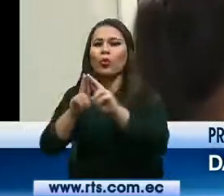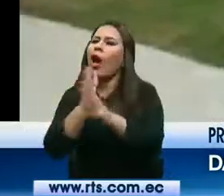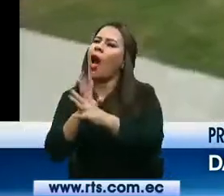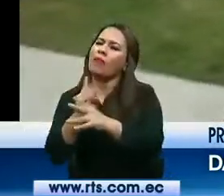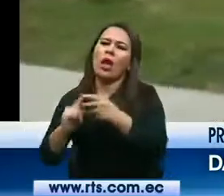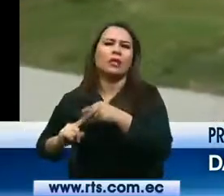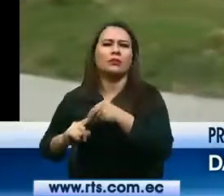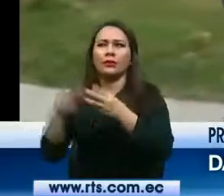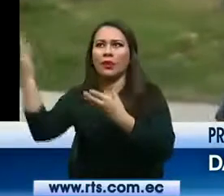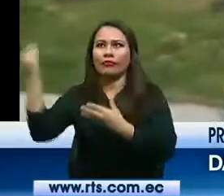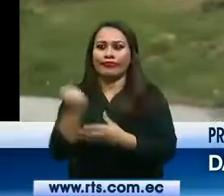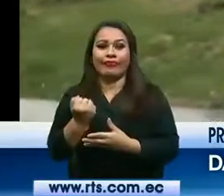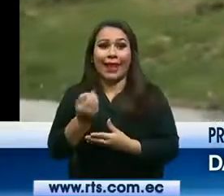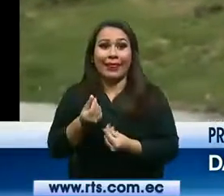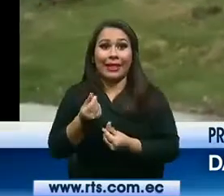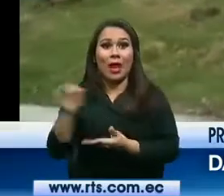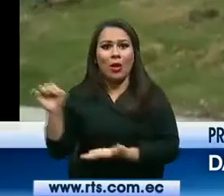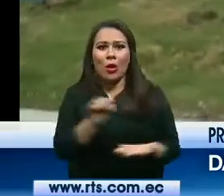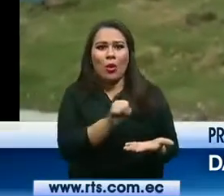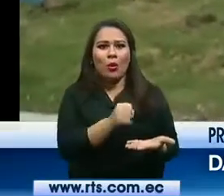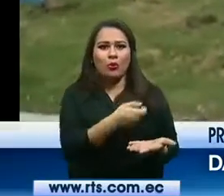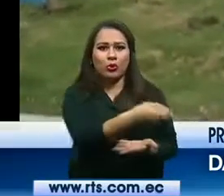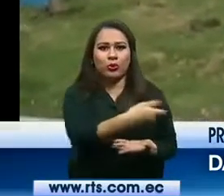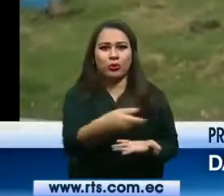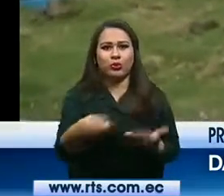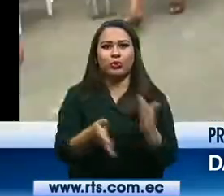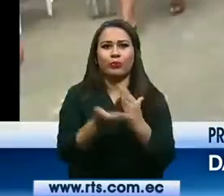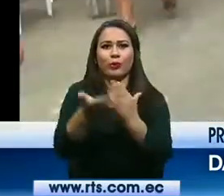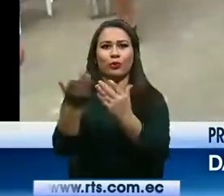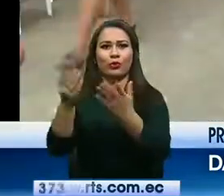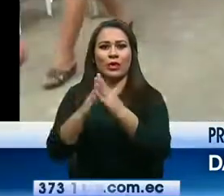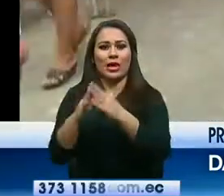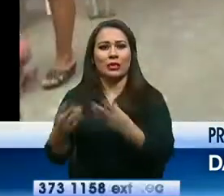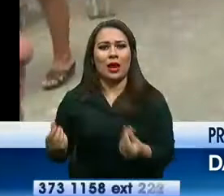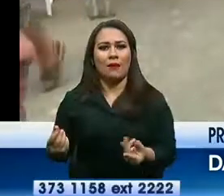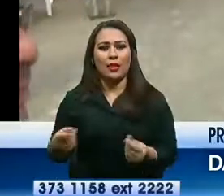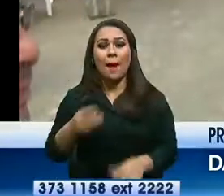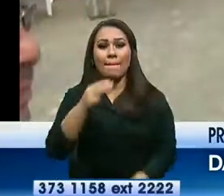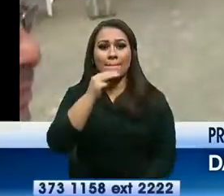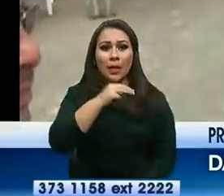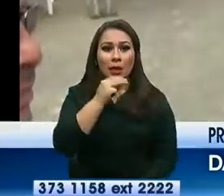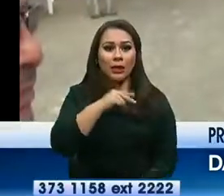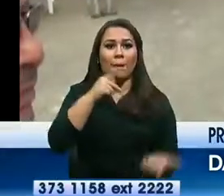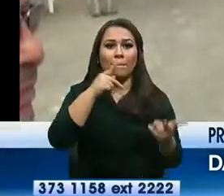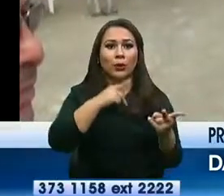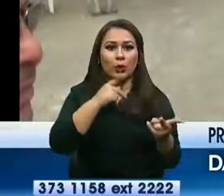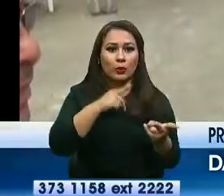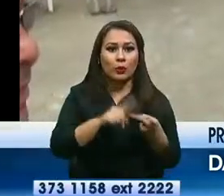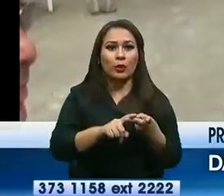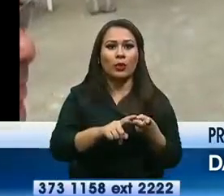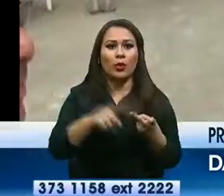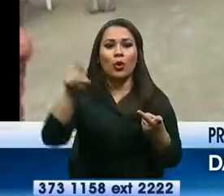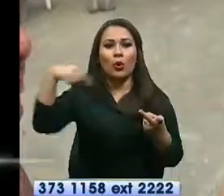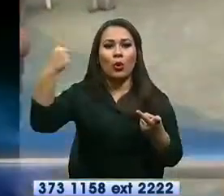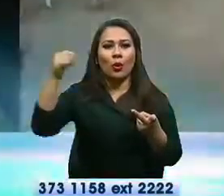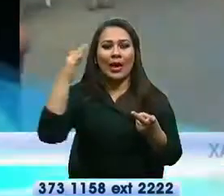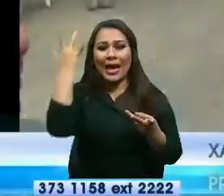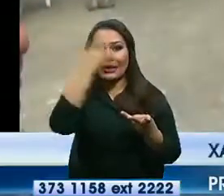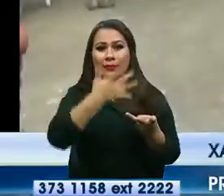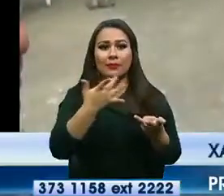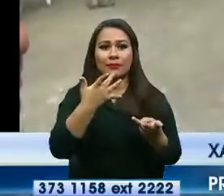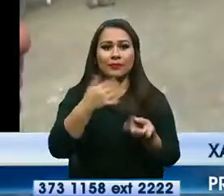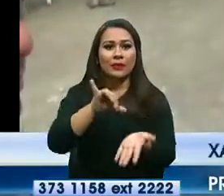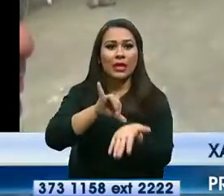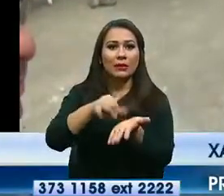se han construido cerca de 300 viviendas en Manabí y Esmeraldas. En Manta, Puerto Viejo, en Tonsupa, en Jama,